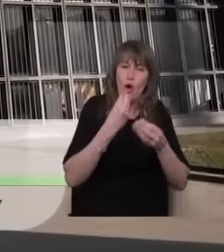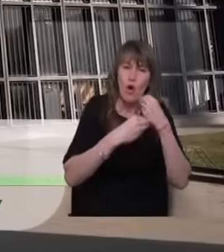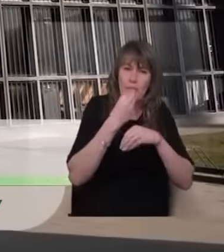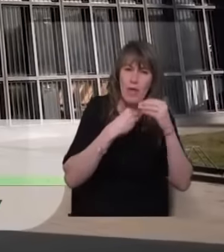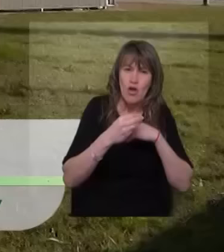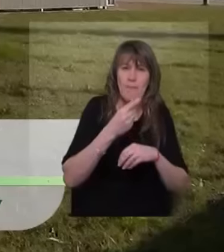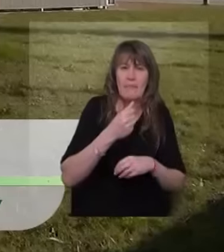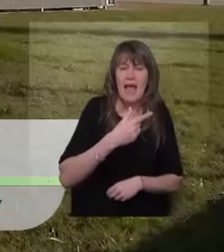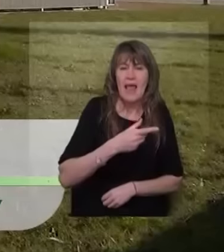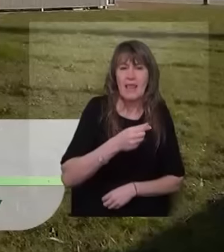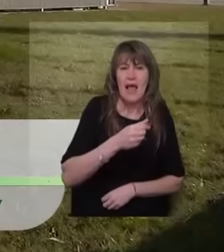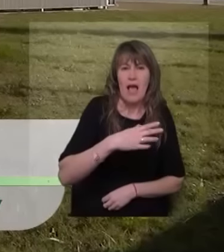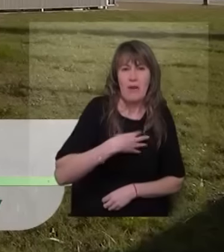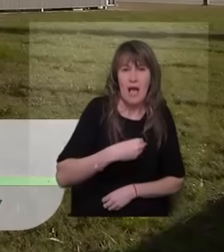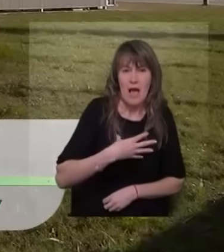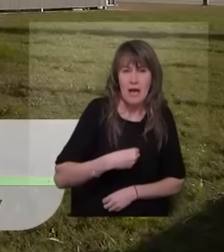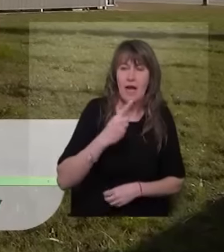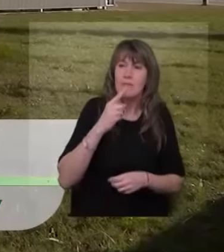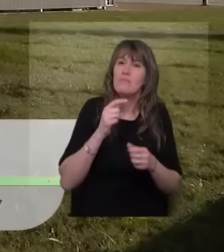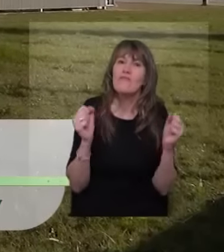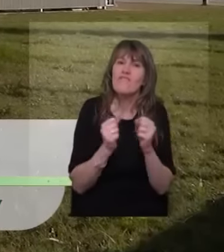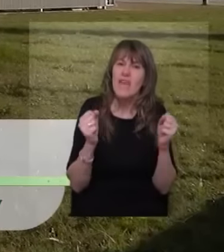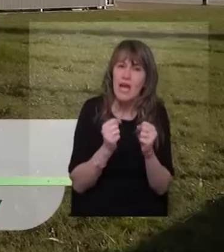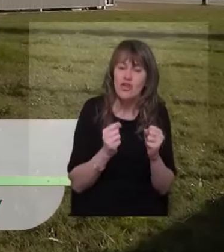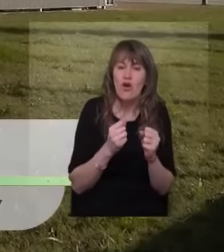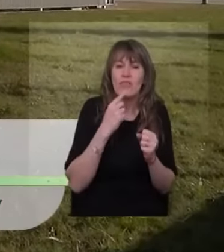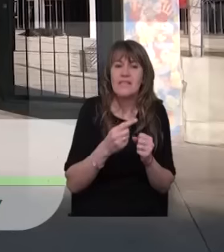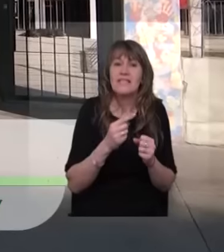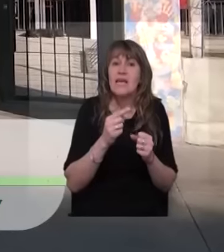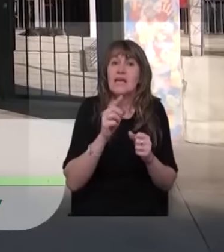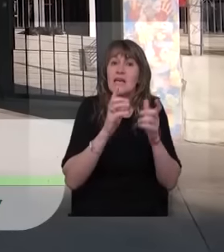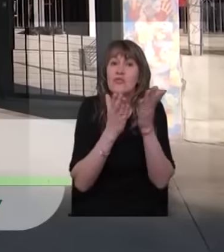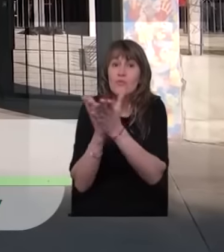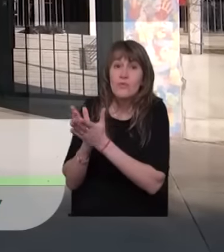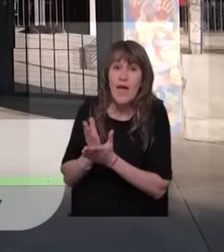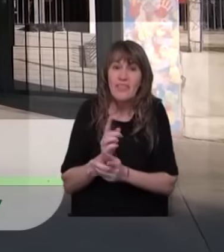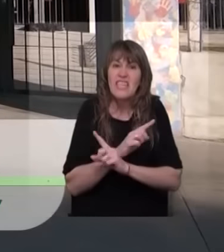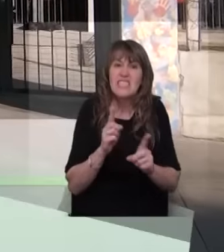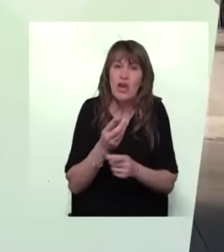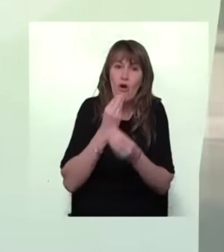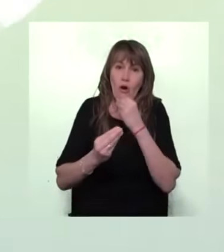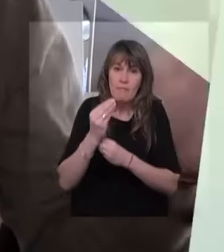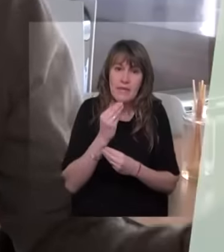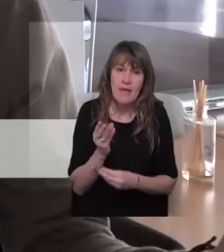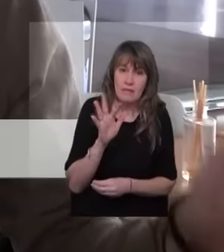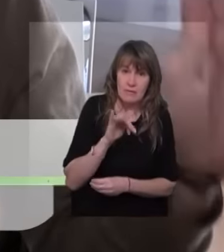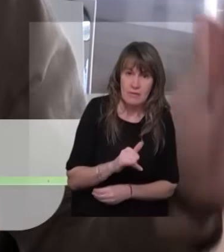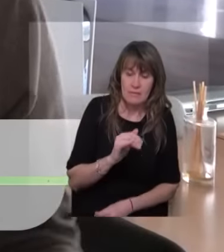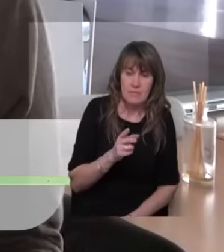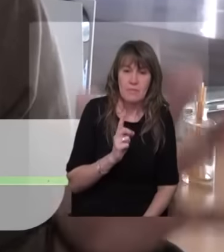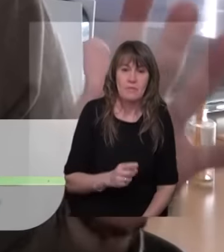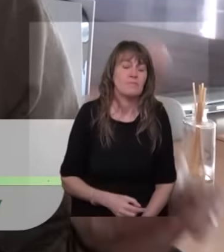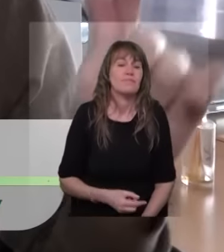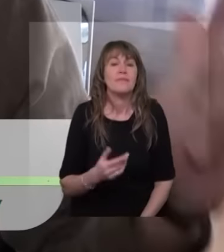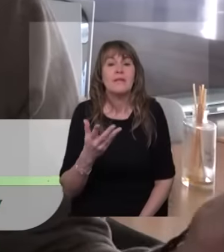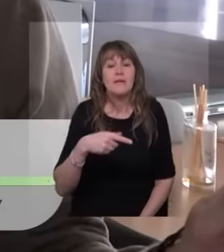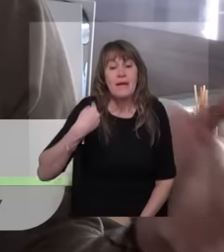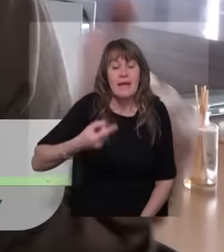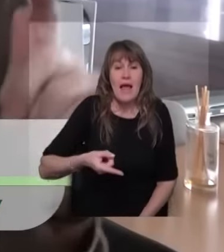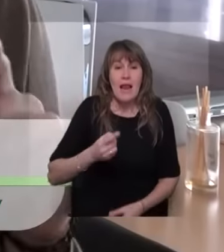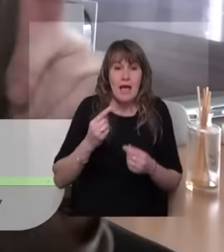Blancas instrumentado durante las vacaciones de invierno dejó a 150 estudiantes sin el alimento diario mañana se celebrará la primera